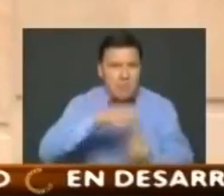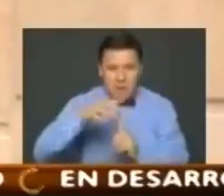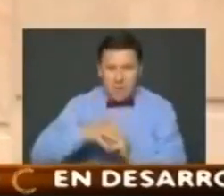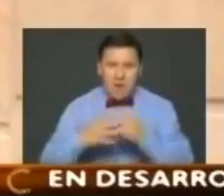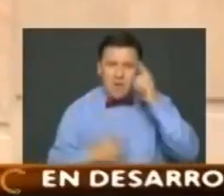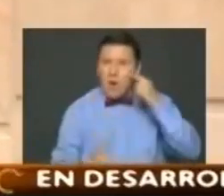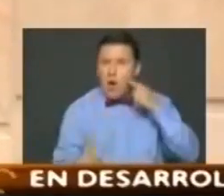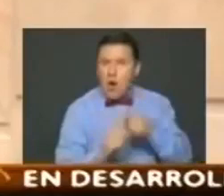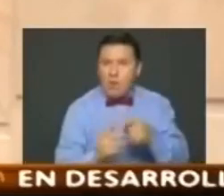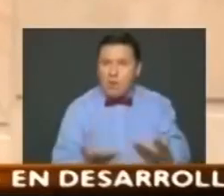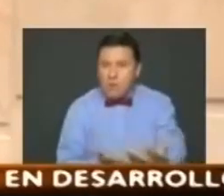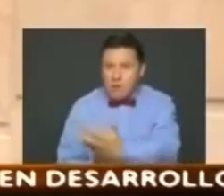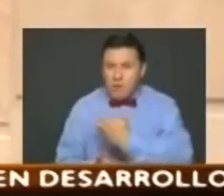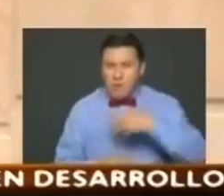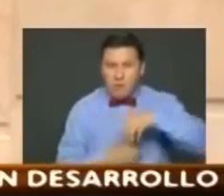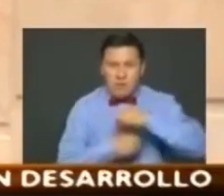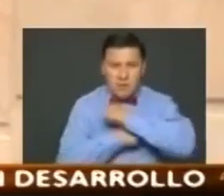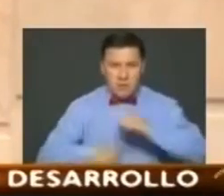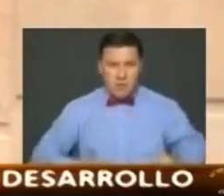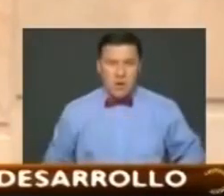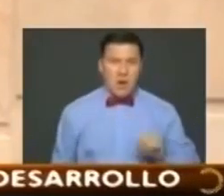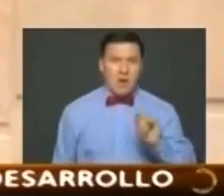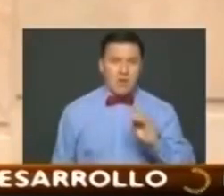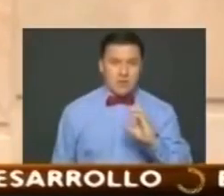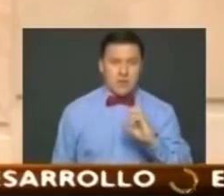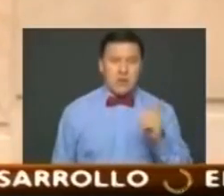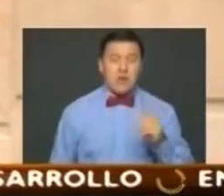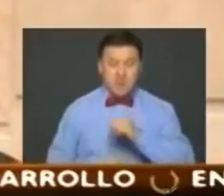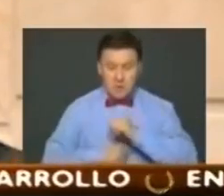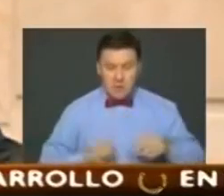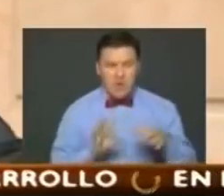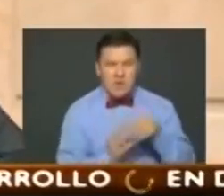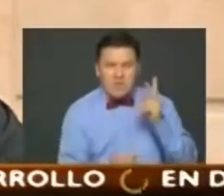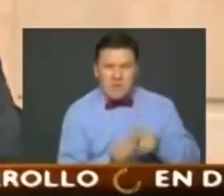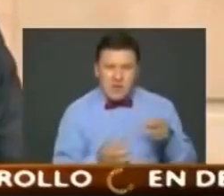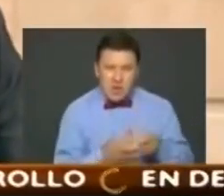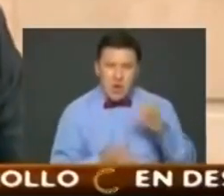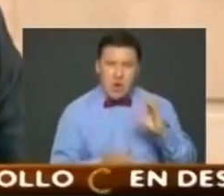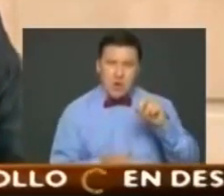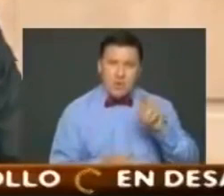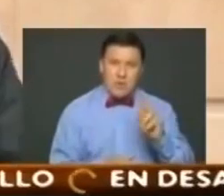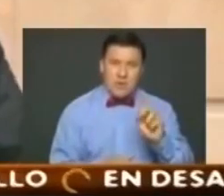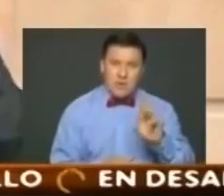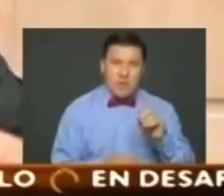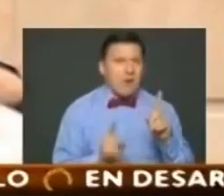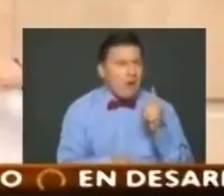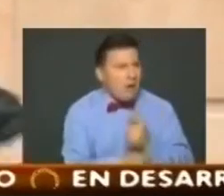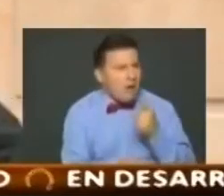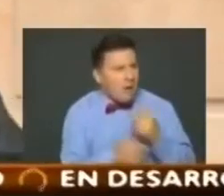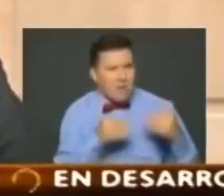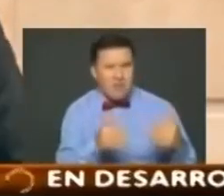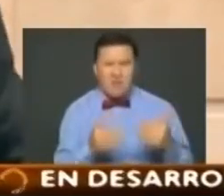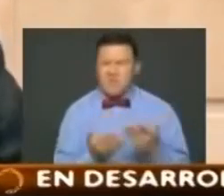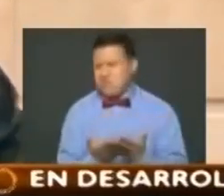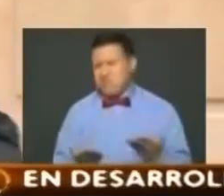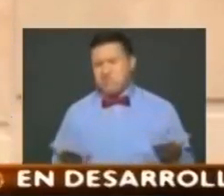que el mapa entre convivir y paramilitares y grupos paramilitares coincide. Bueno, aquí hay un caso